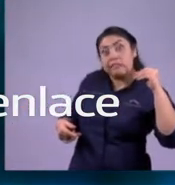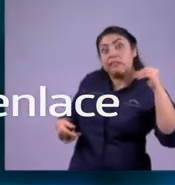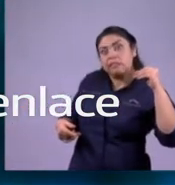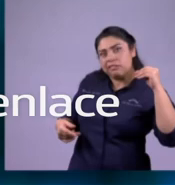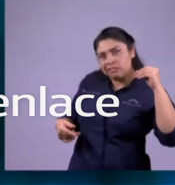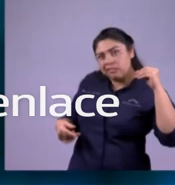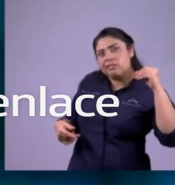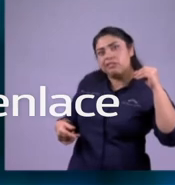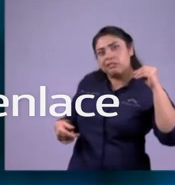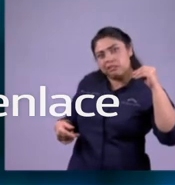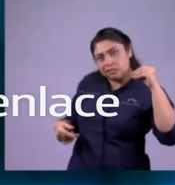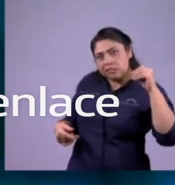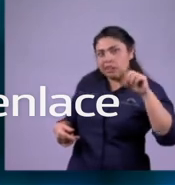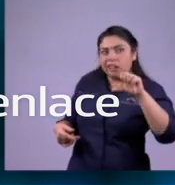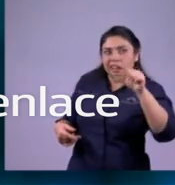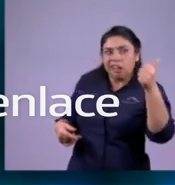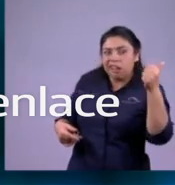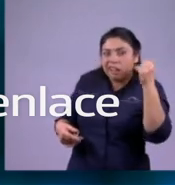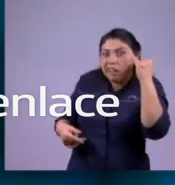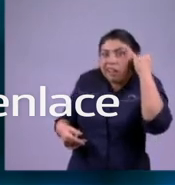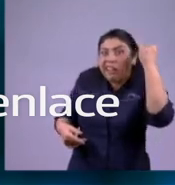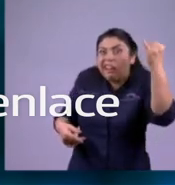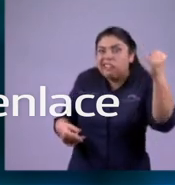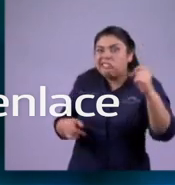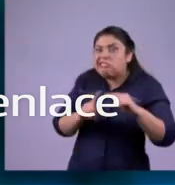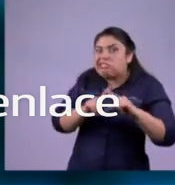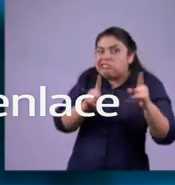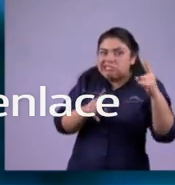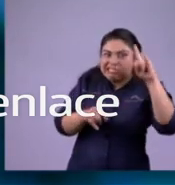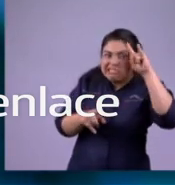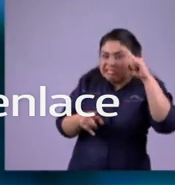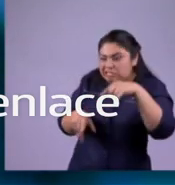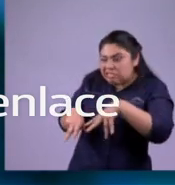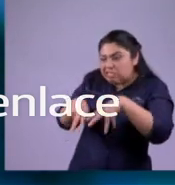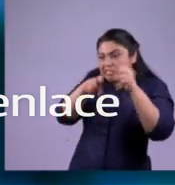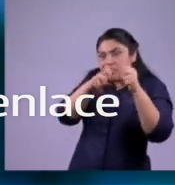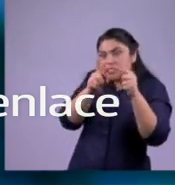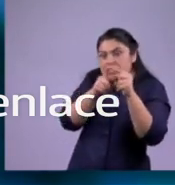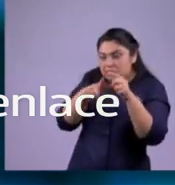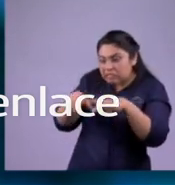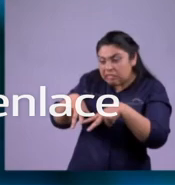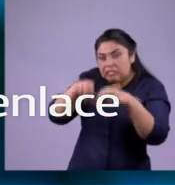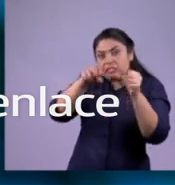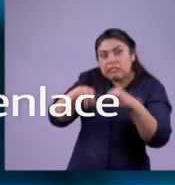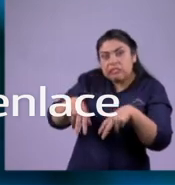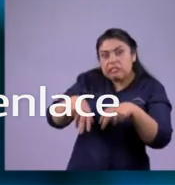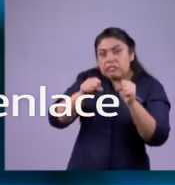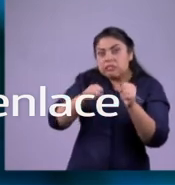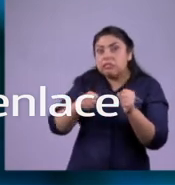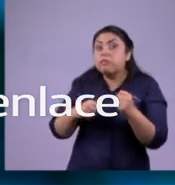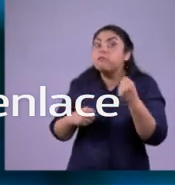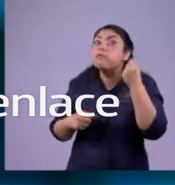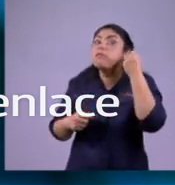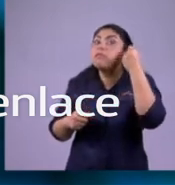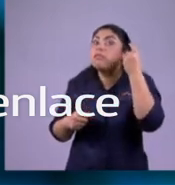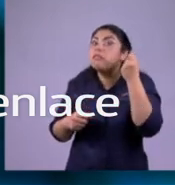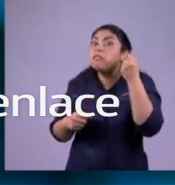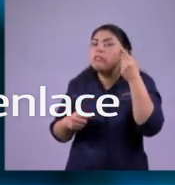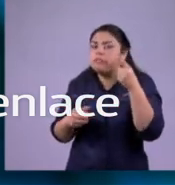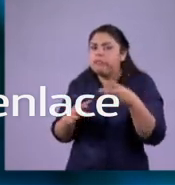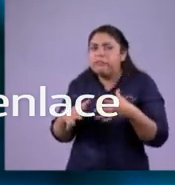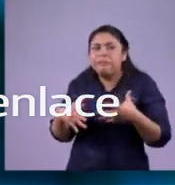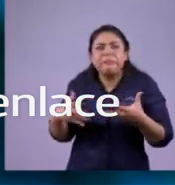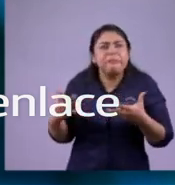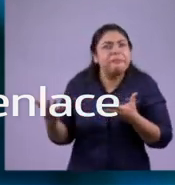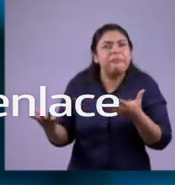entendimiento y es así como se roba la palabra o el entendimiento de lo que venía de